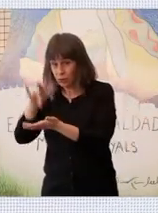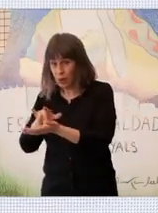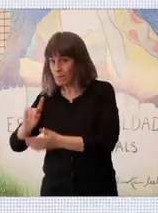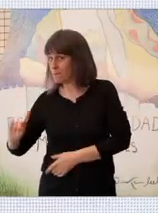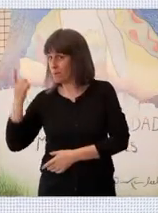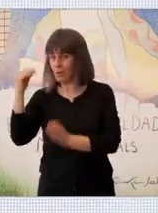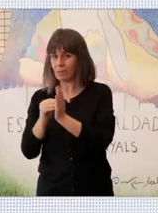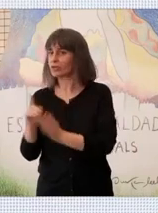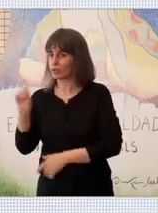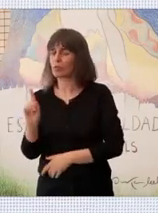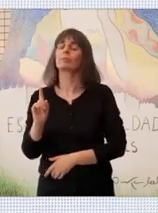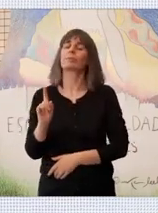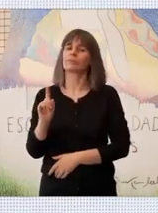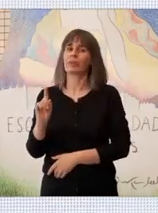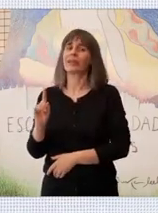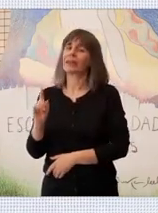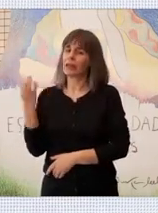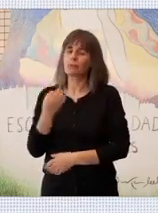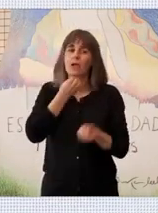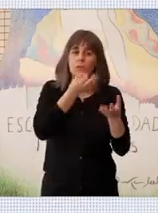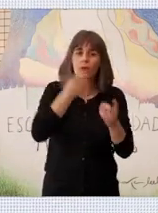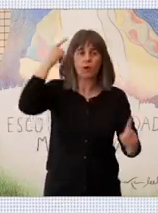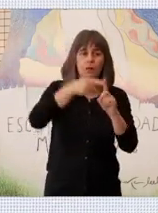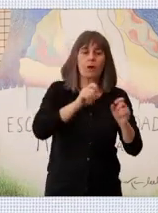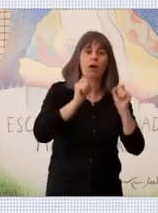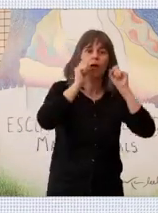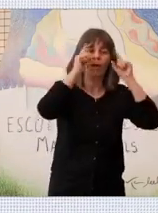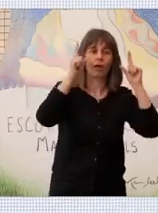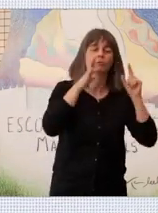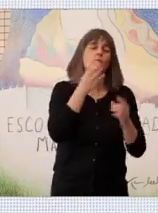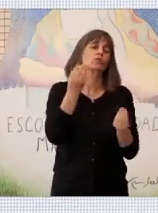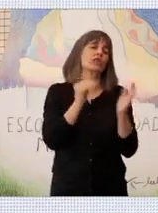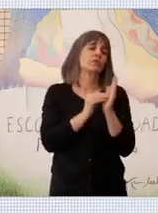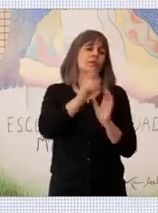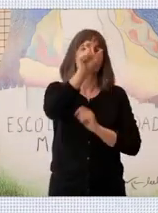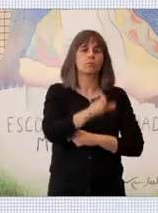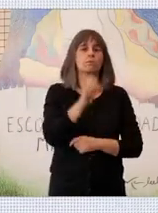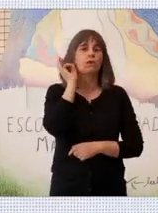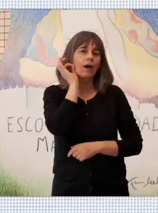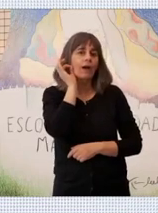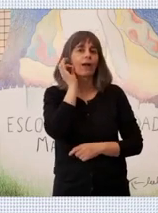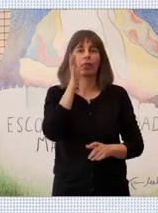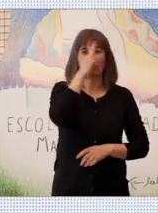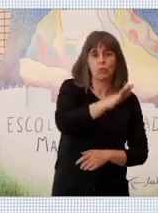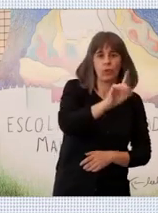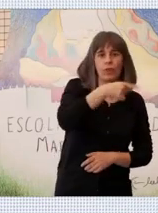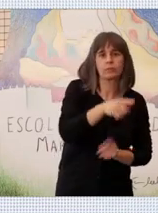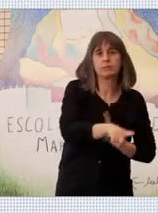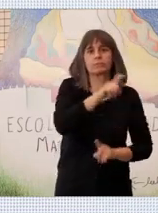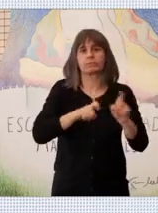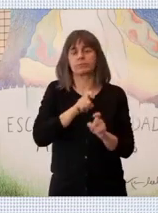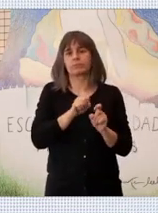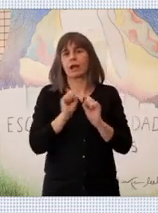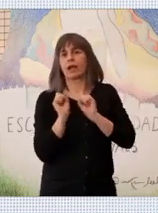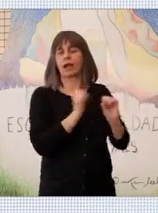conciencia de lo que está diciendo, porque muchas veces las mujeres denuncian pero luego retiran la denuncia o vuelven con el maltratador, ¿no?